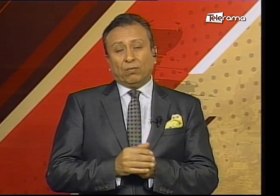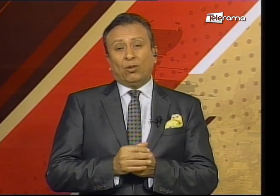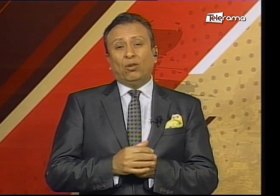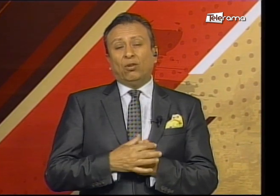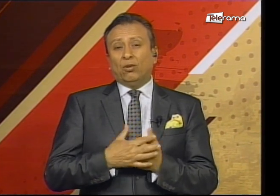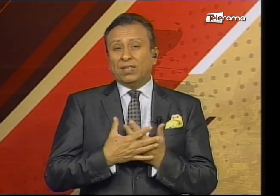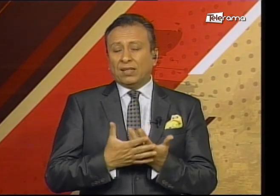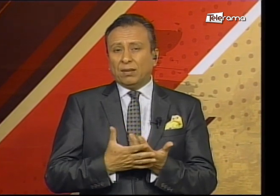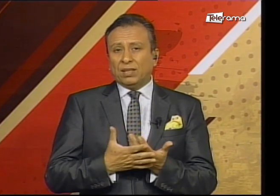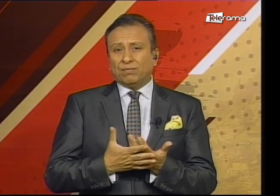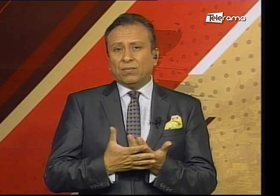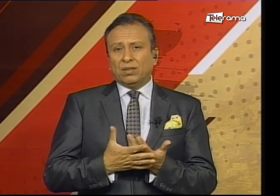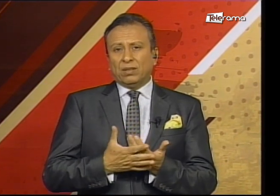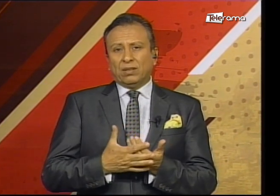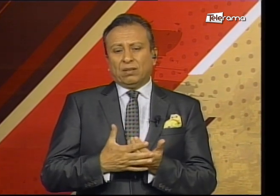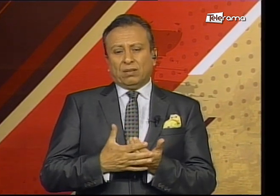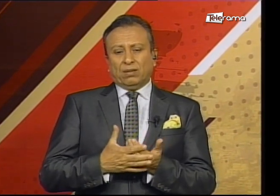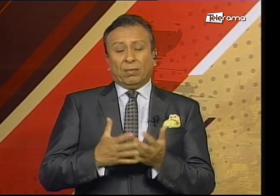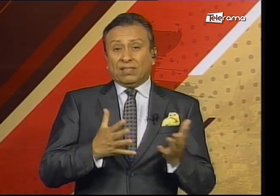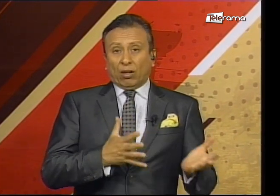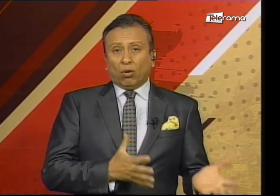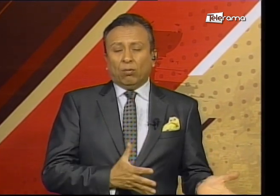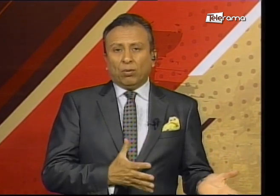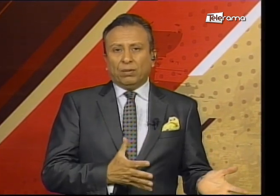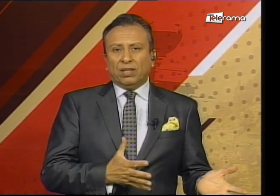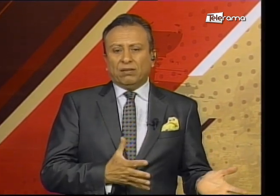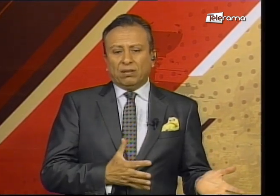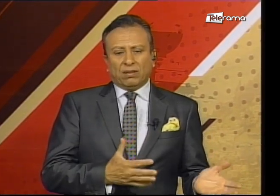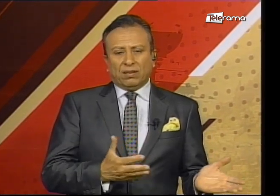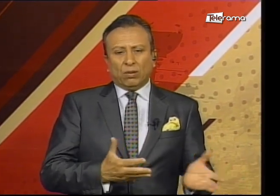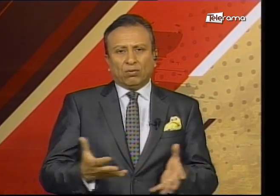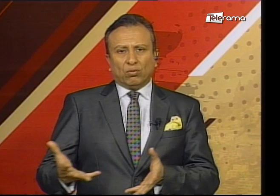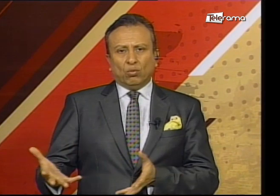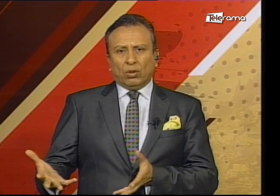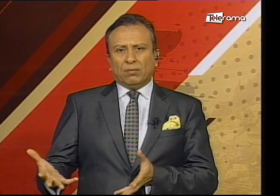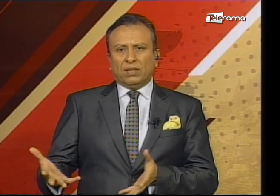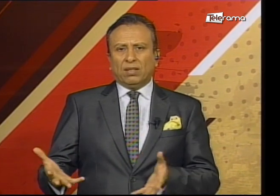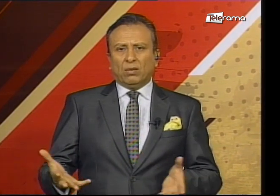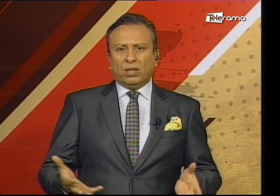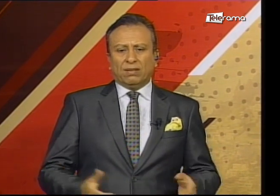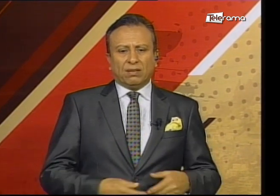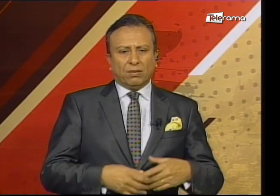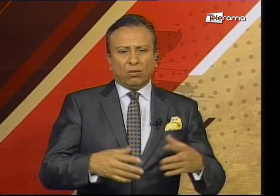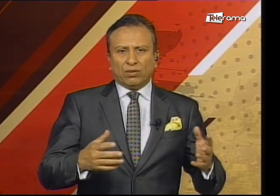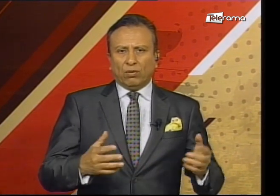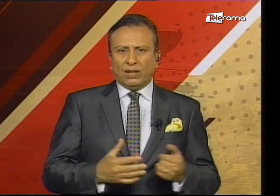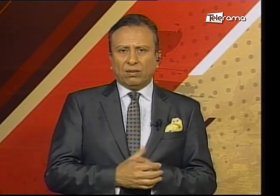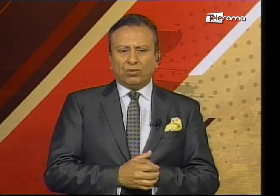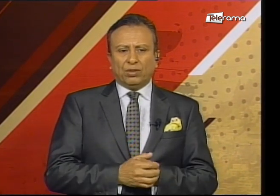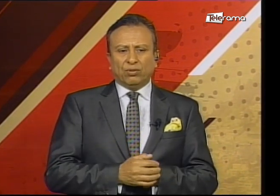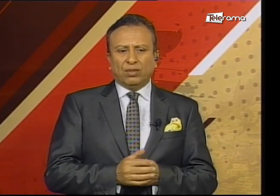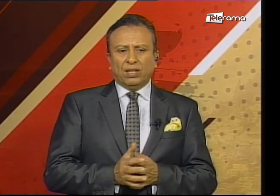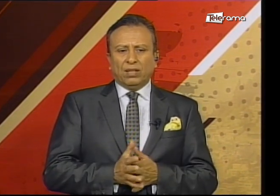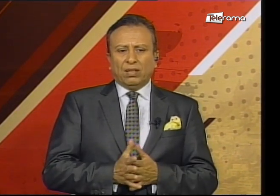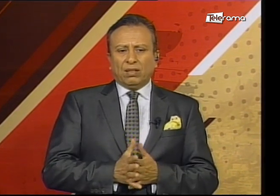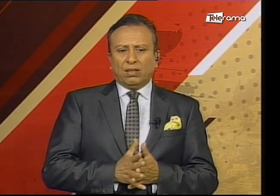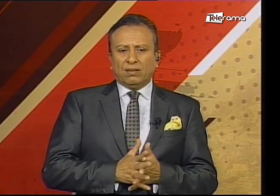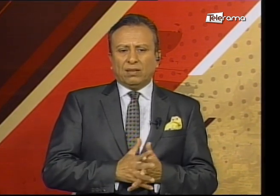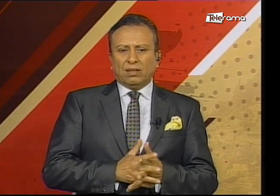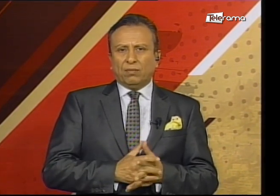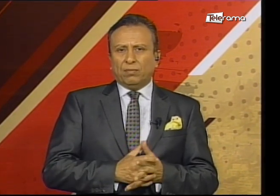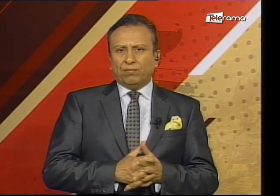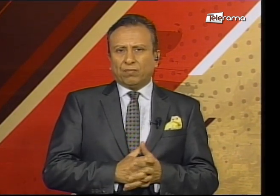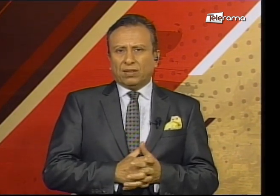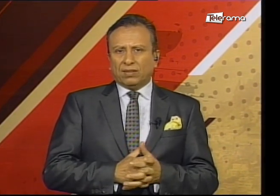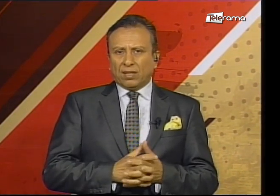prohibido. Lo más grave, además del robo, obviamente, que llegaron estos 9 delincuentes, se llevaron los celulares de los chicos, es